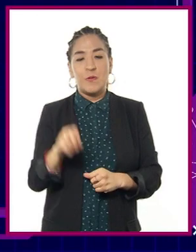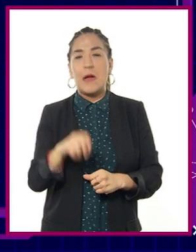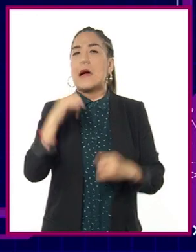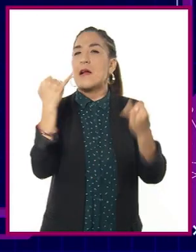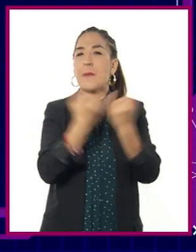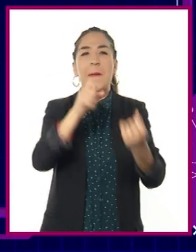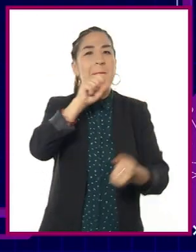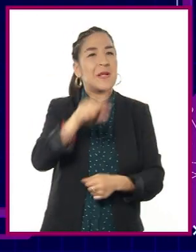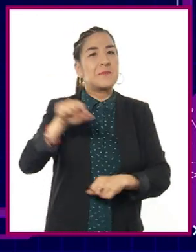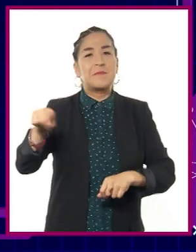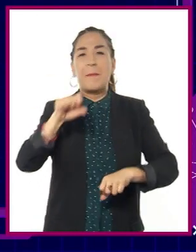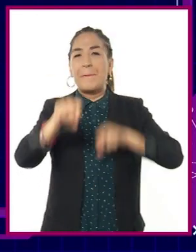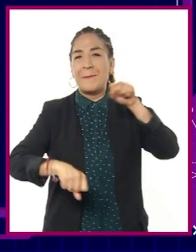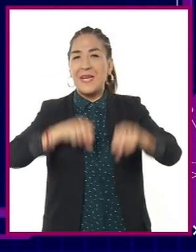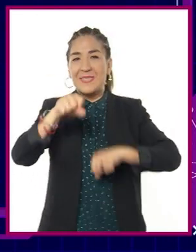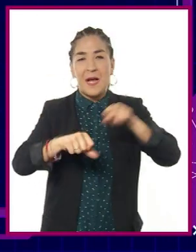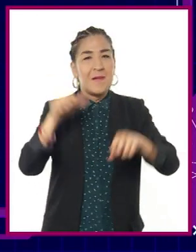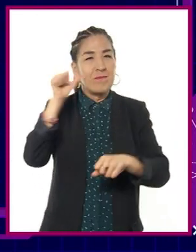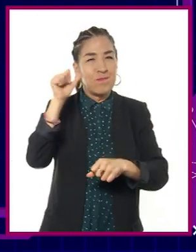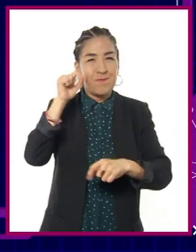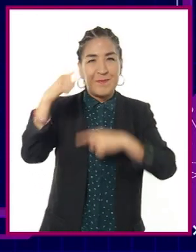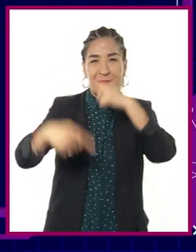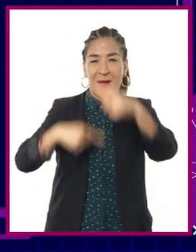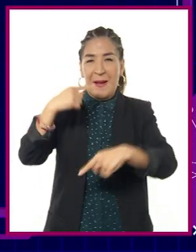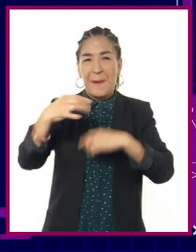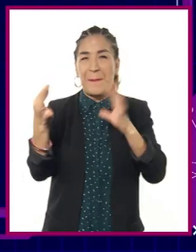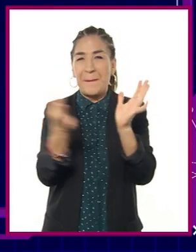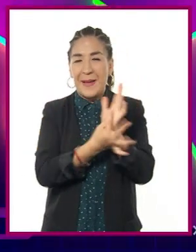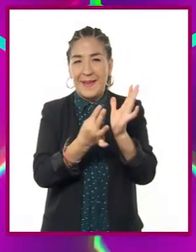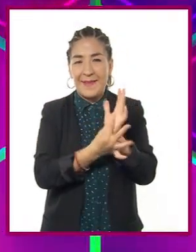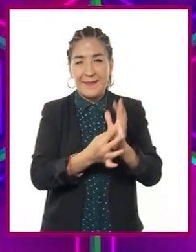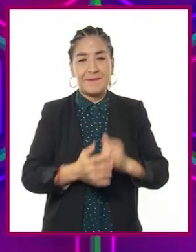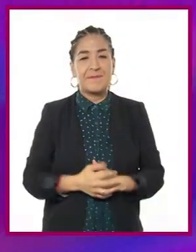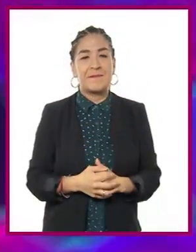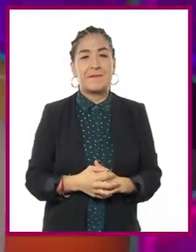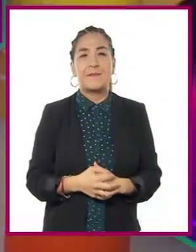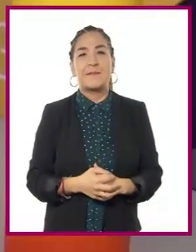en el caso del rin en una bicicleta.